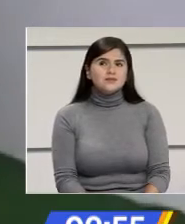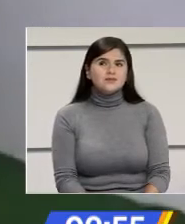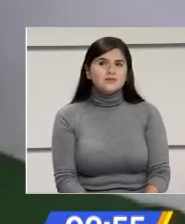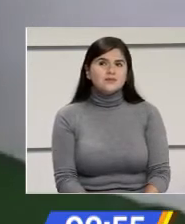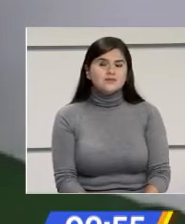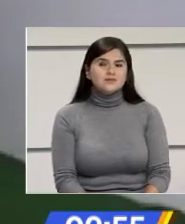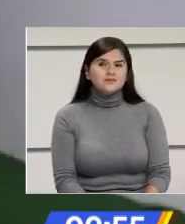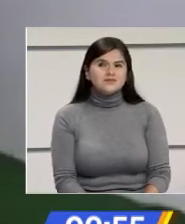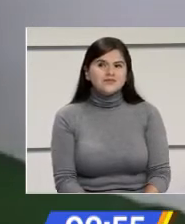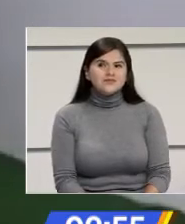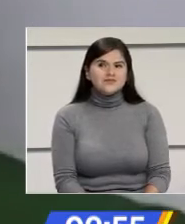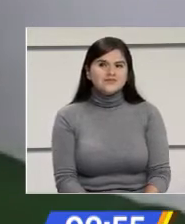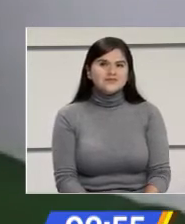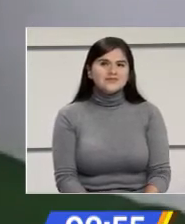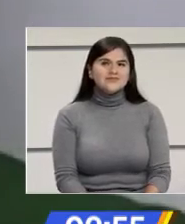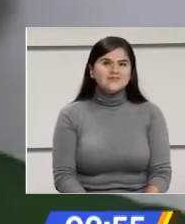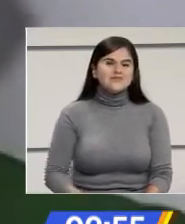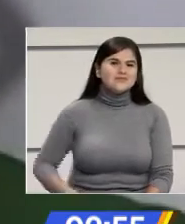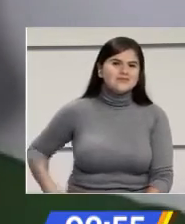la